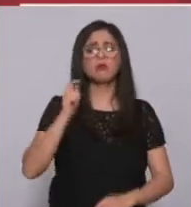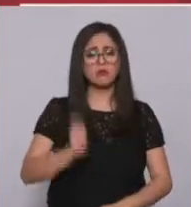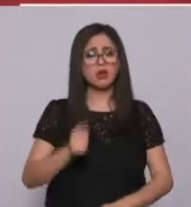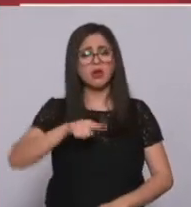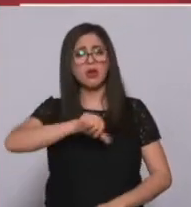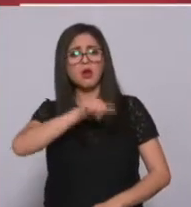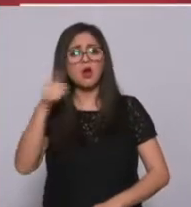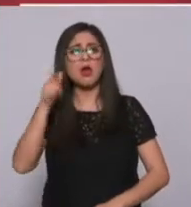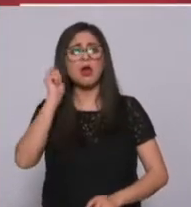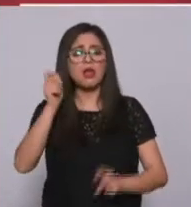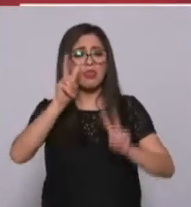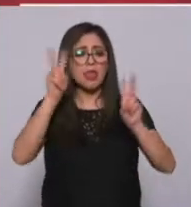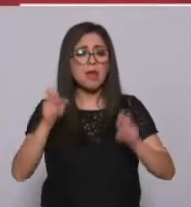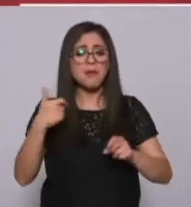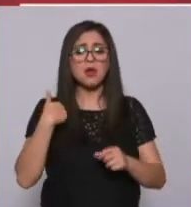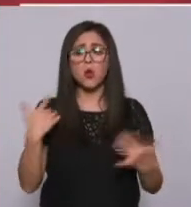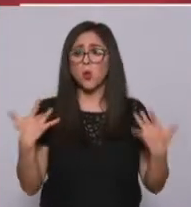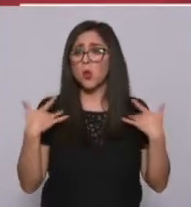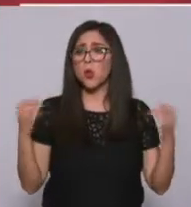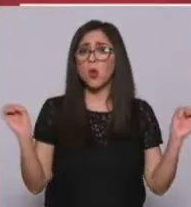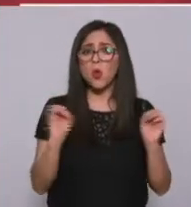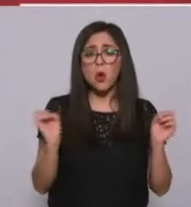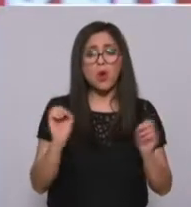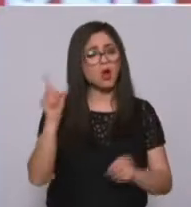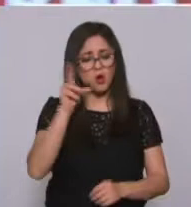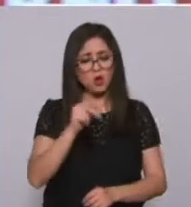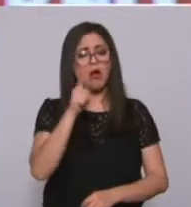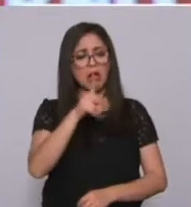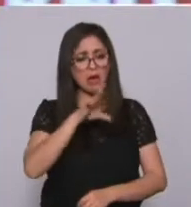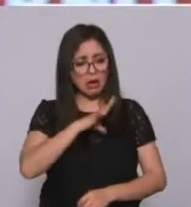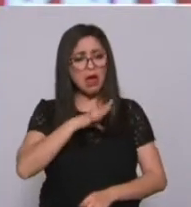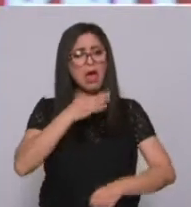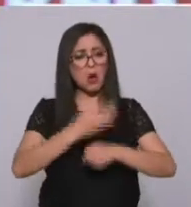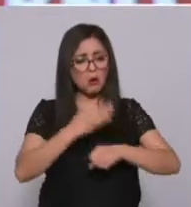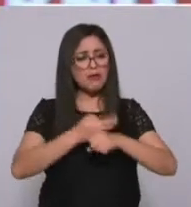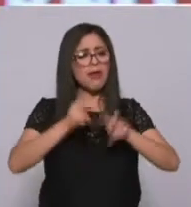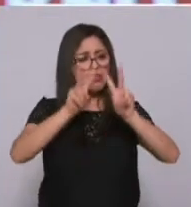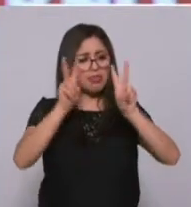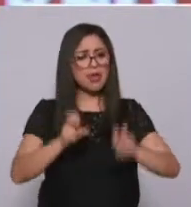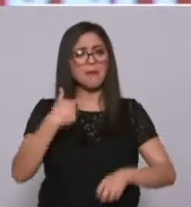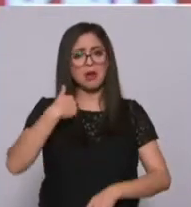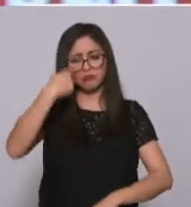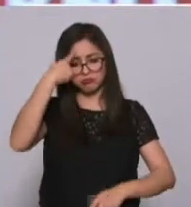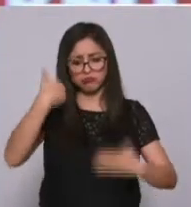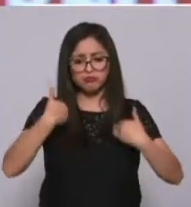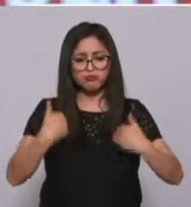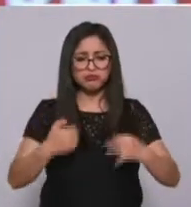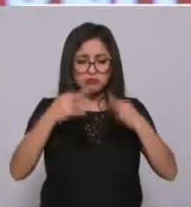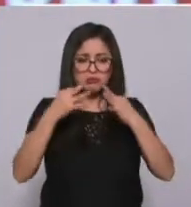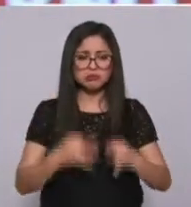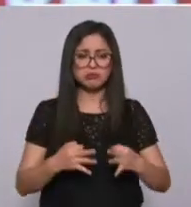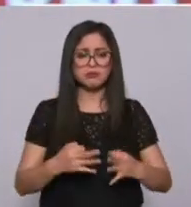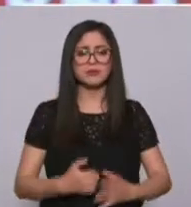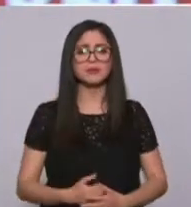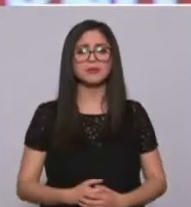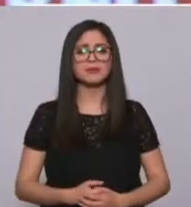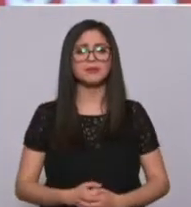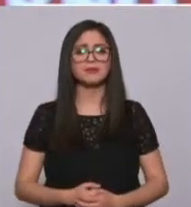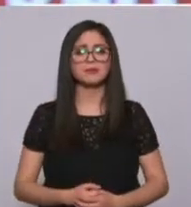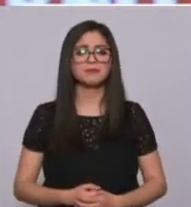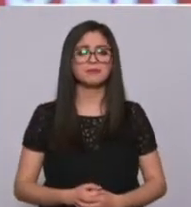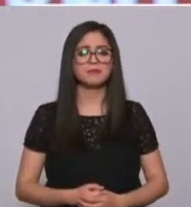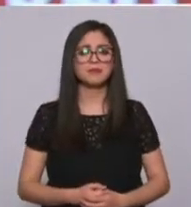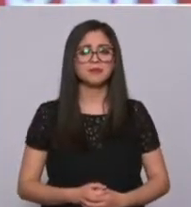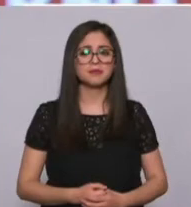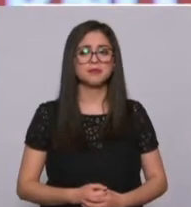avestruz y mucho menos se tiene algún problema de conciencia. Miren, en el caso del